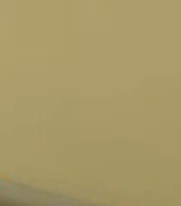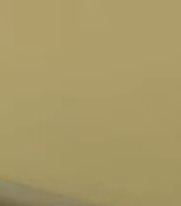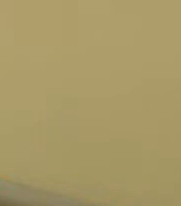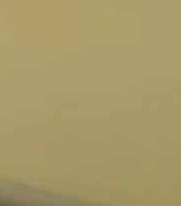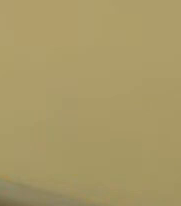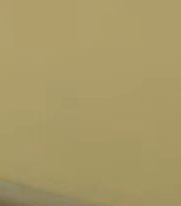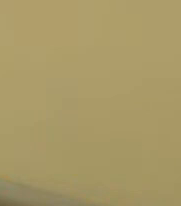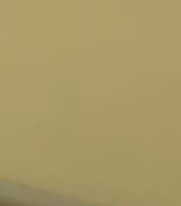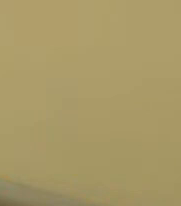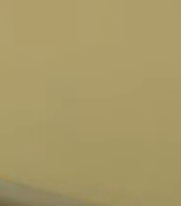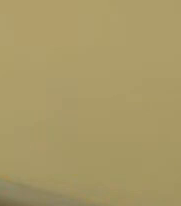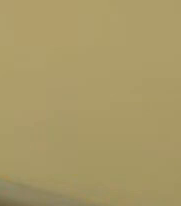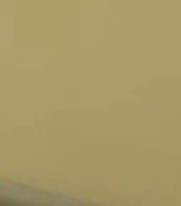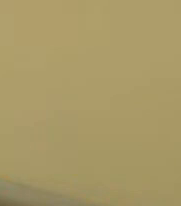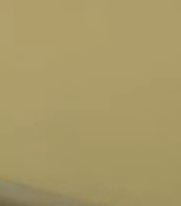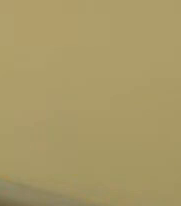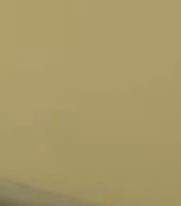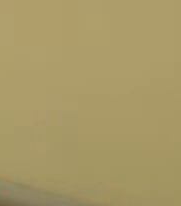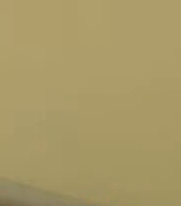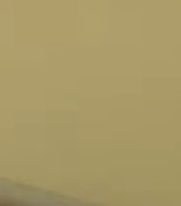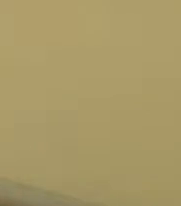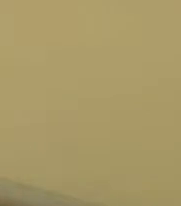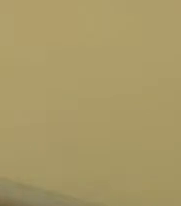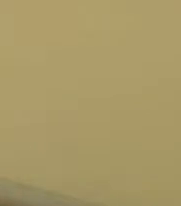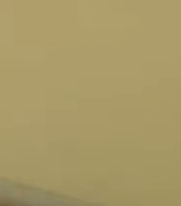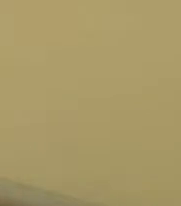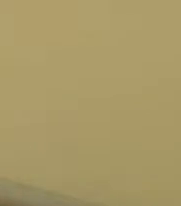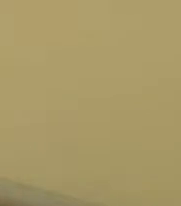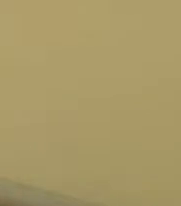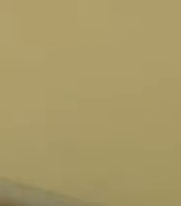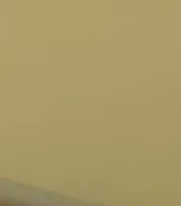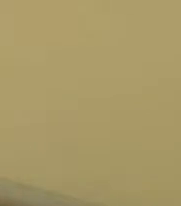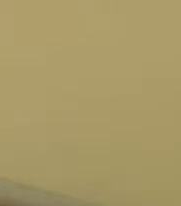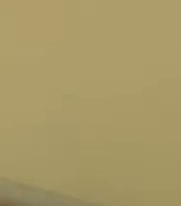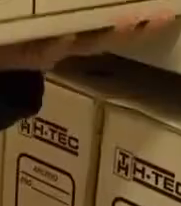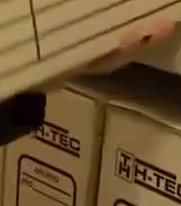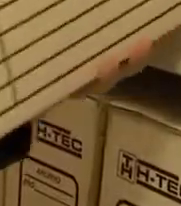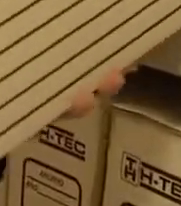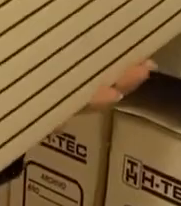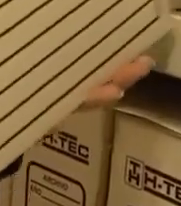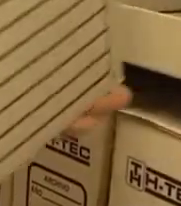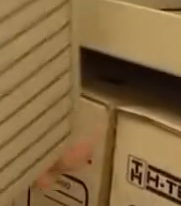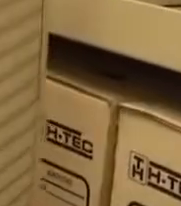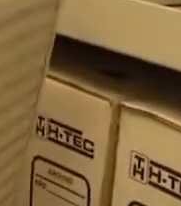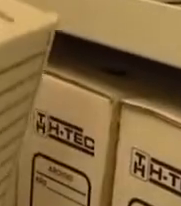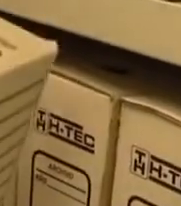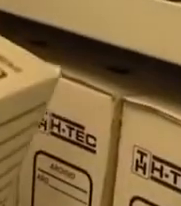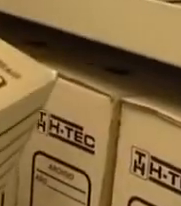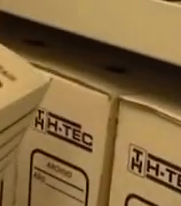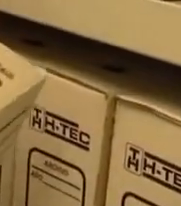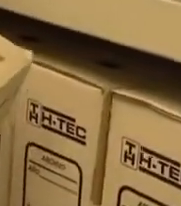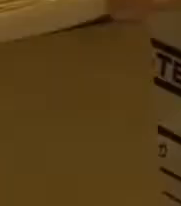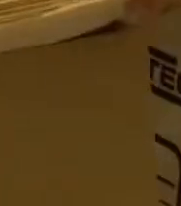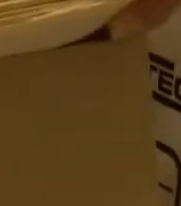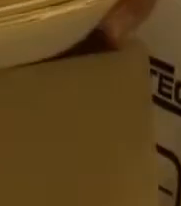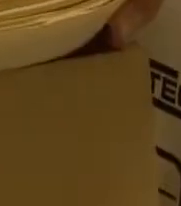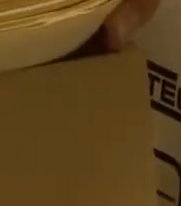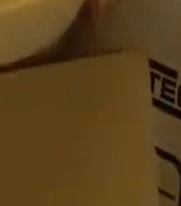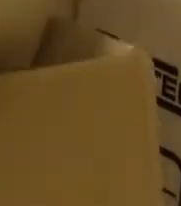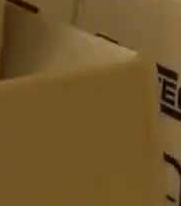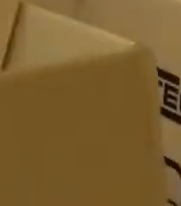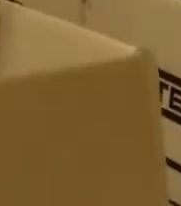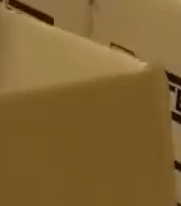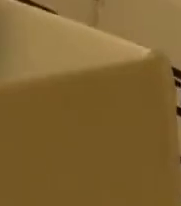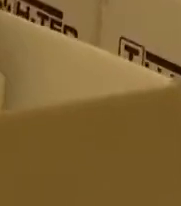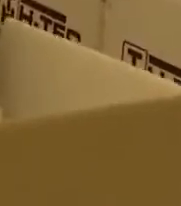fotografía que es el símbolo de nuestra historia Este es el archivo de la Revolución Gracias a ella personas vienen a investigar publican